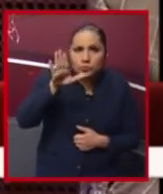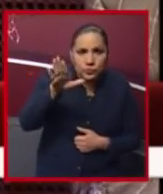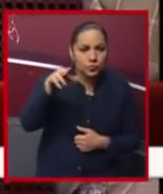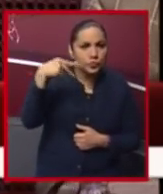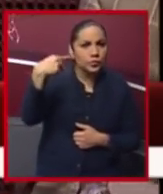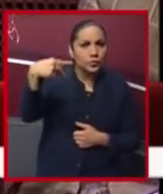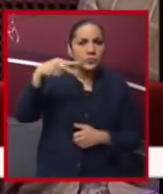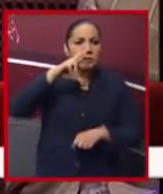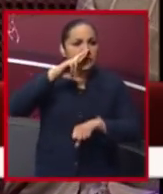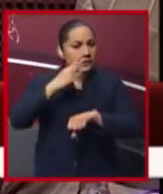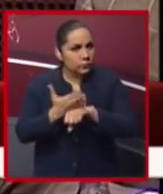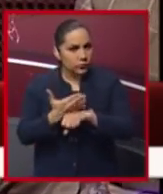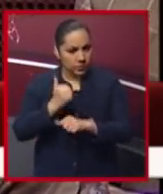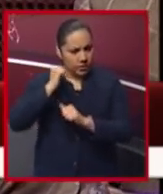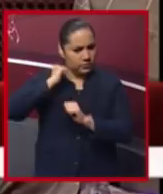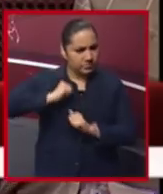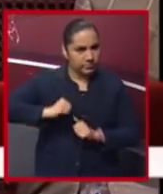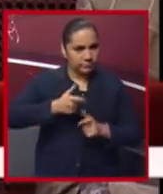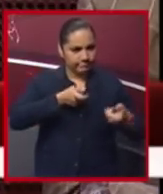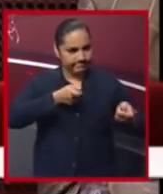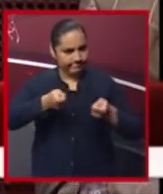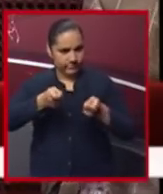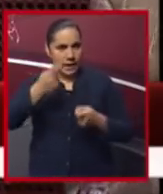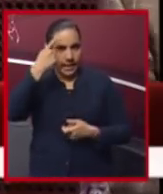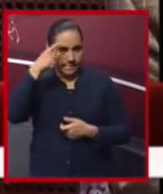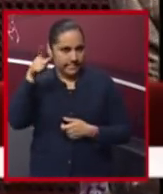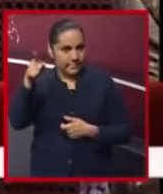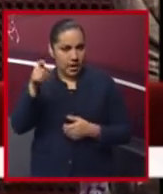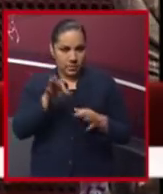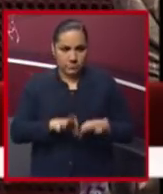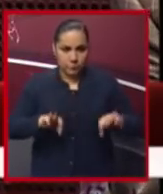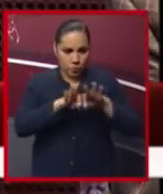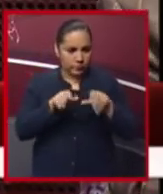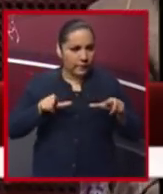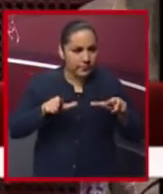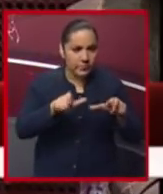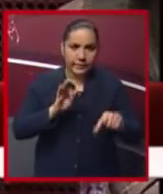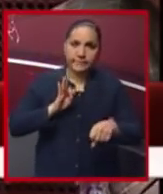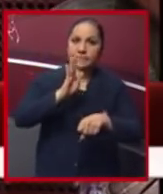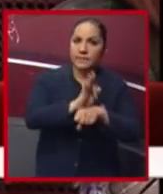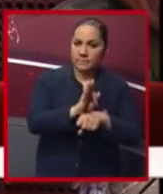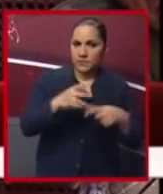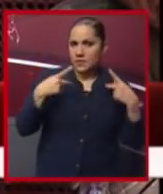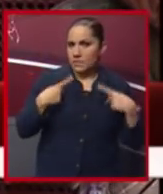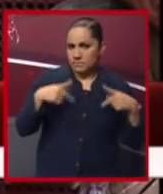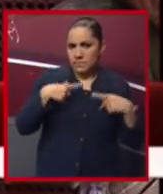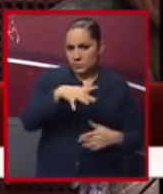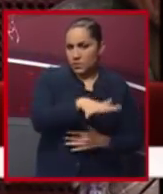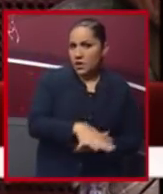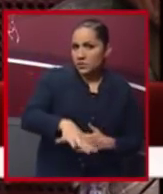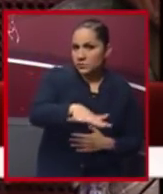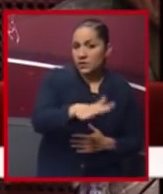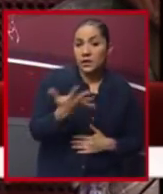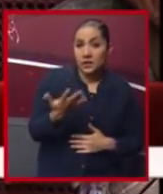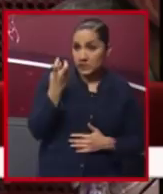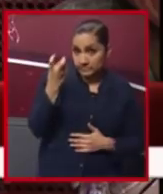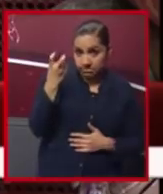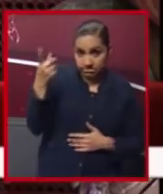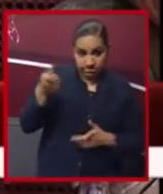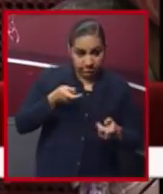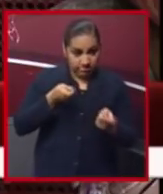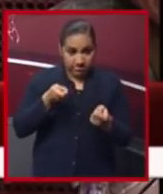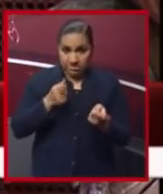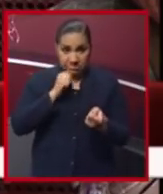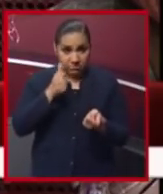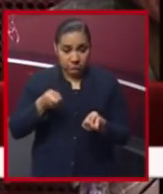de la rectoría y de la defensa del interés general. Y eso fortalece al adversario, a